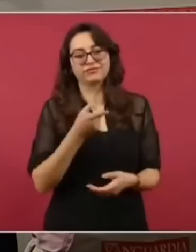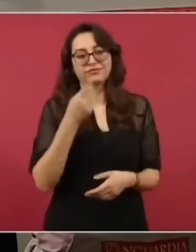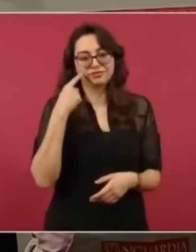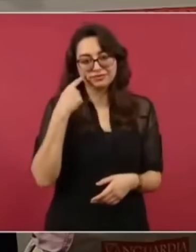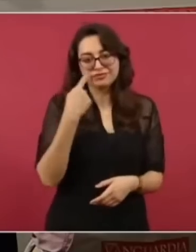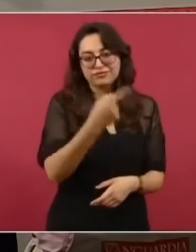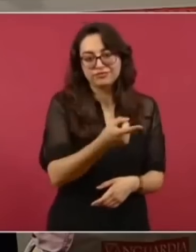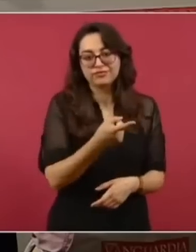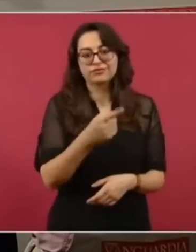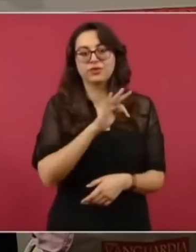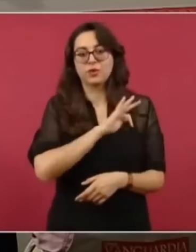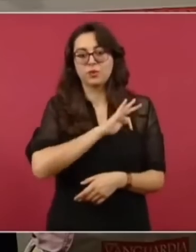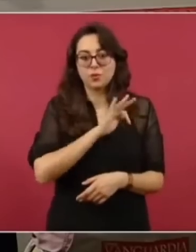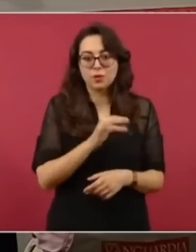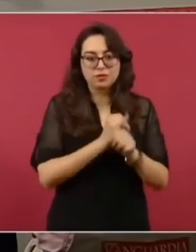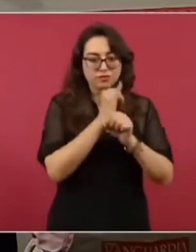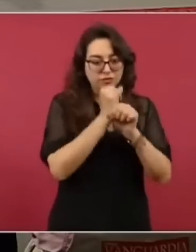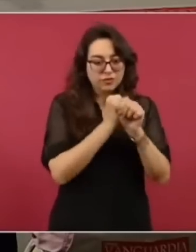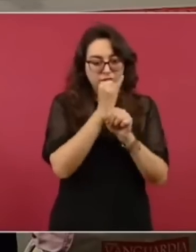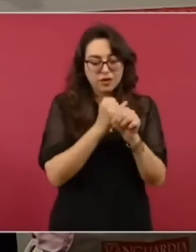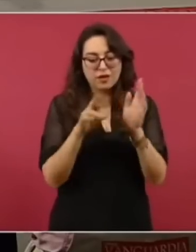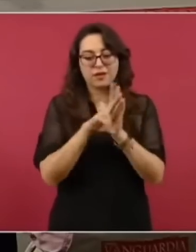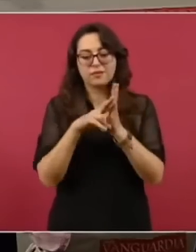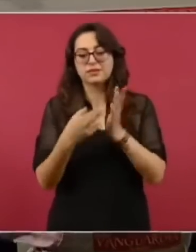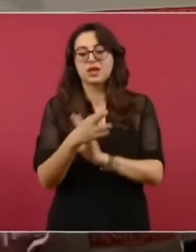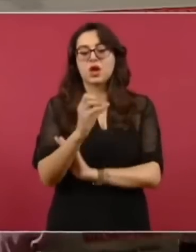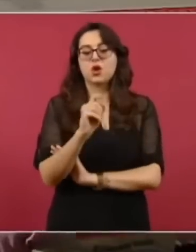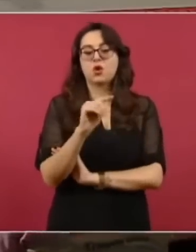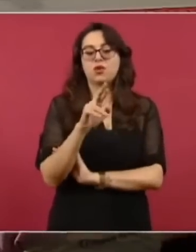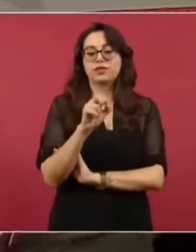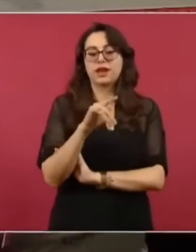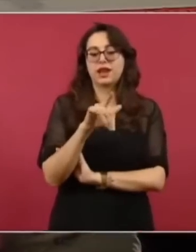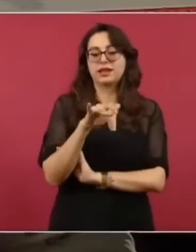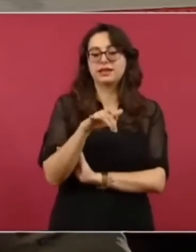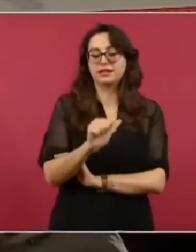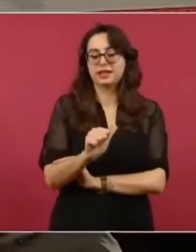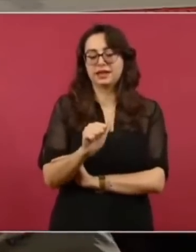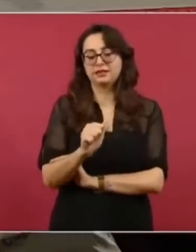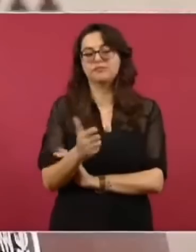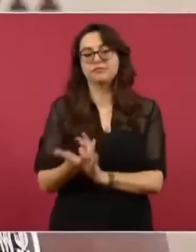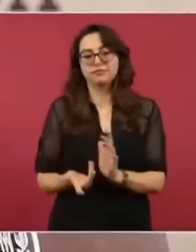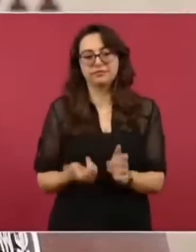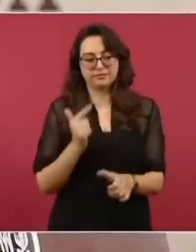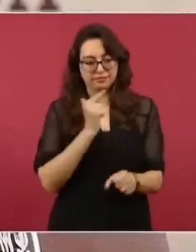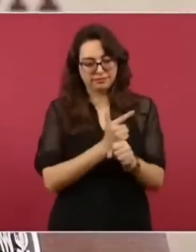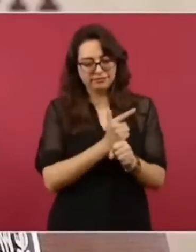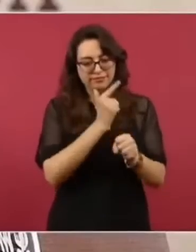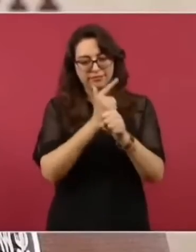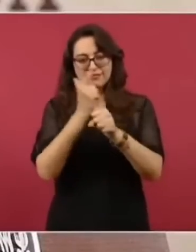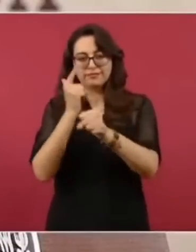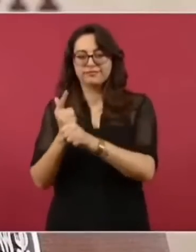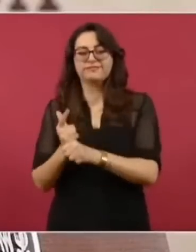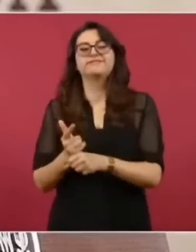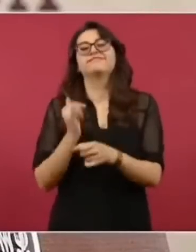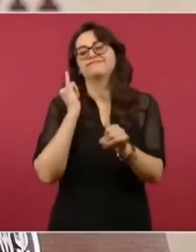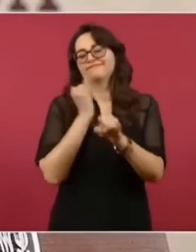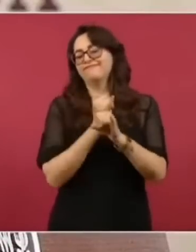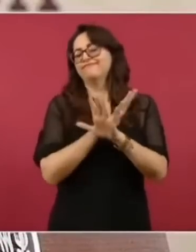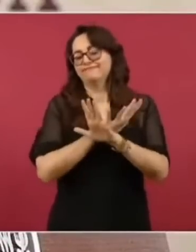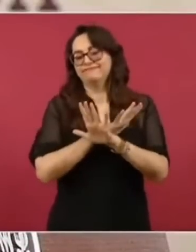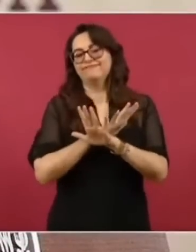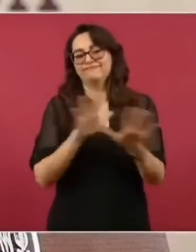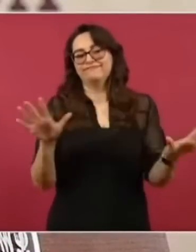tanto Contralínea como la página de internet en donde se puede encontrar la información